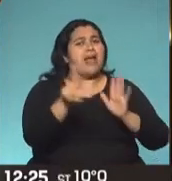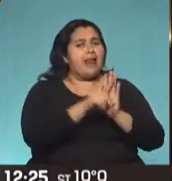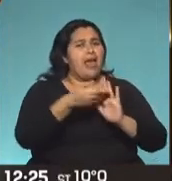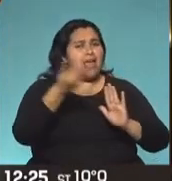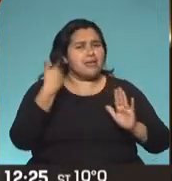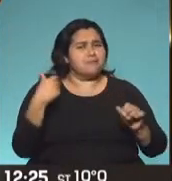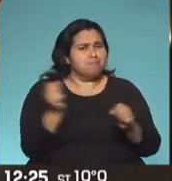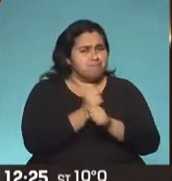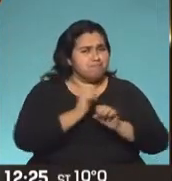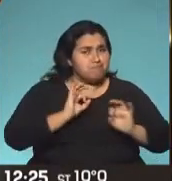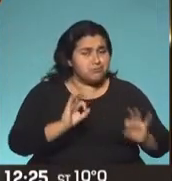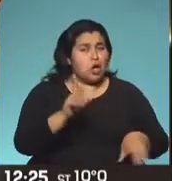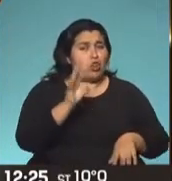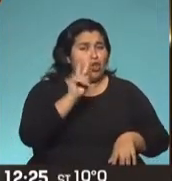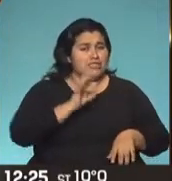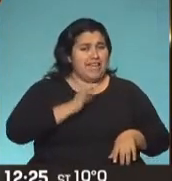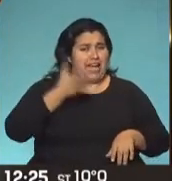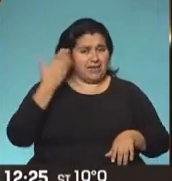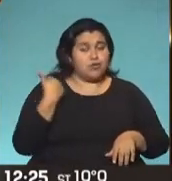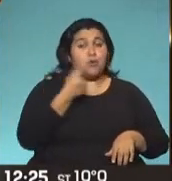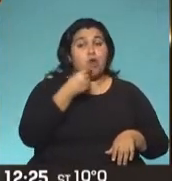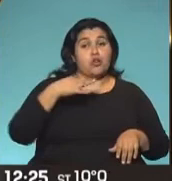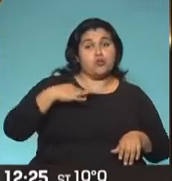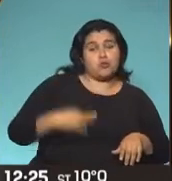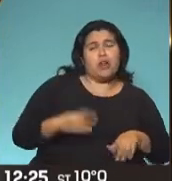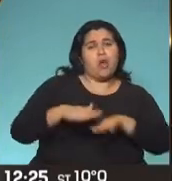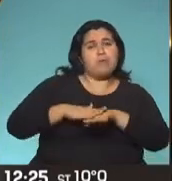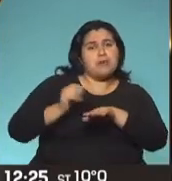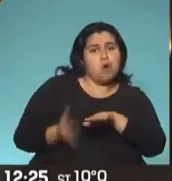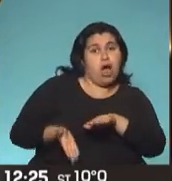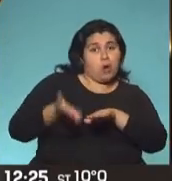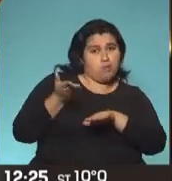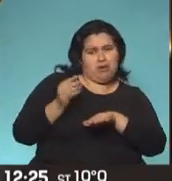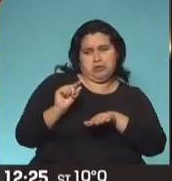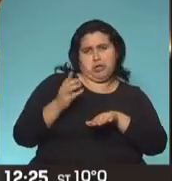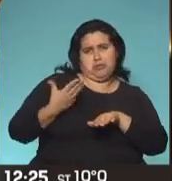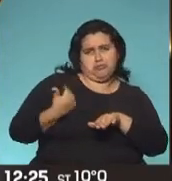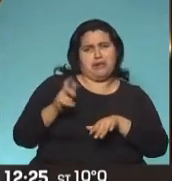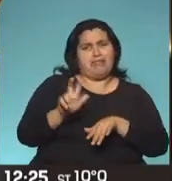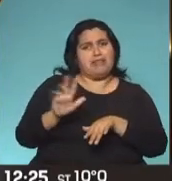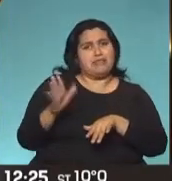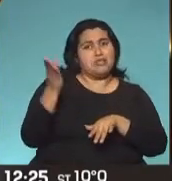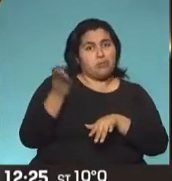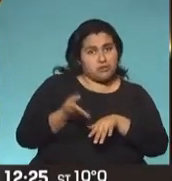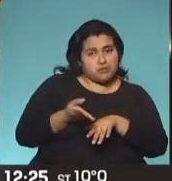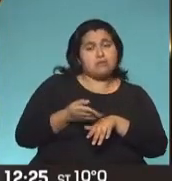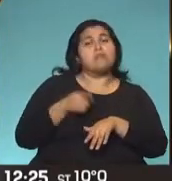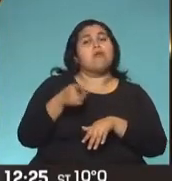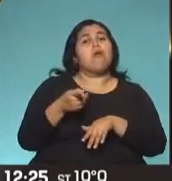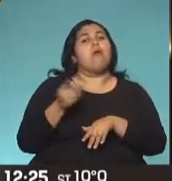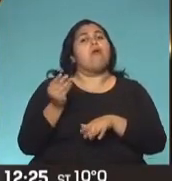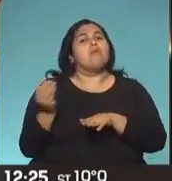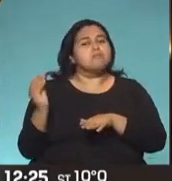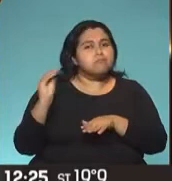años atrás que con el aumento del salario mínimo vital y móvil que subió recientemente un 35 por ciento se suben las